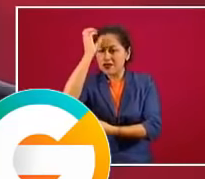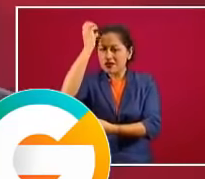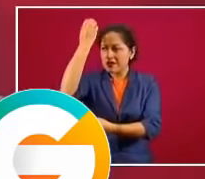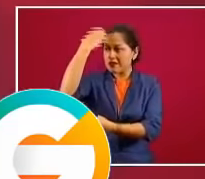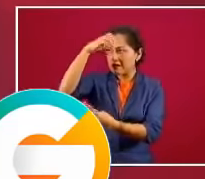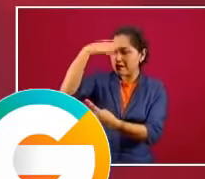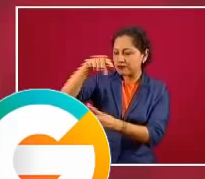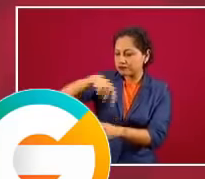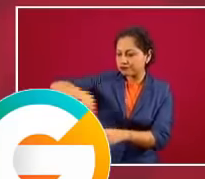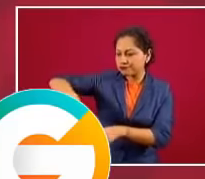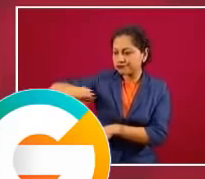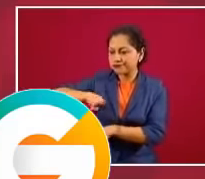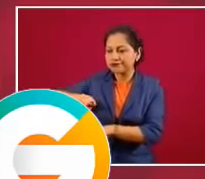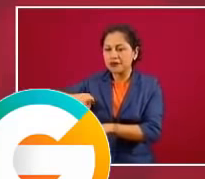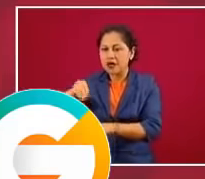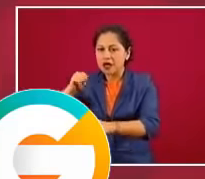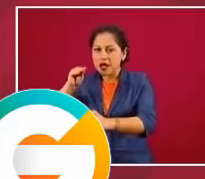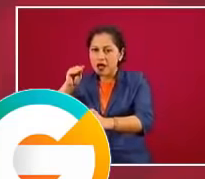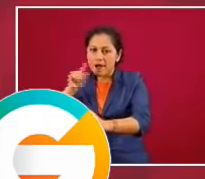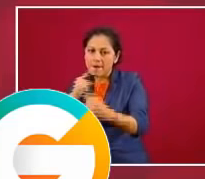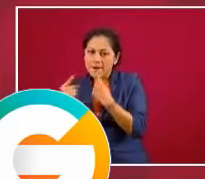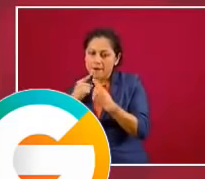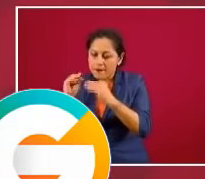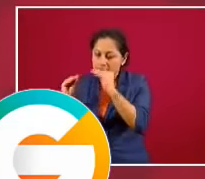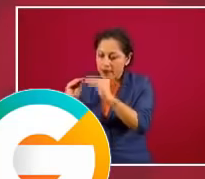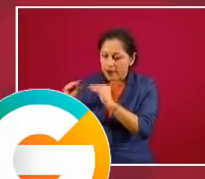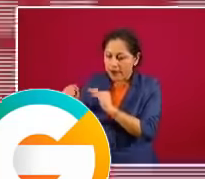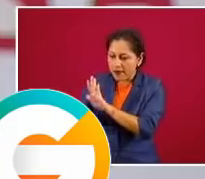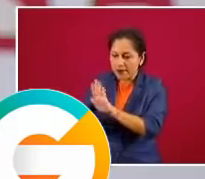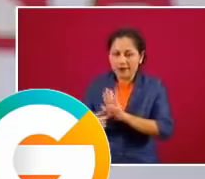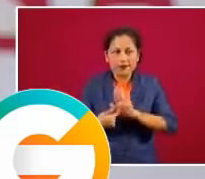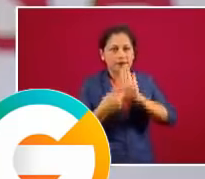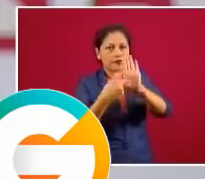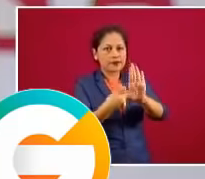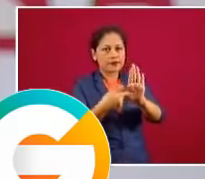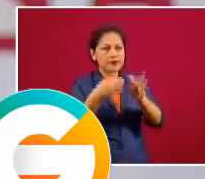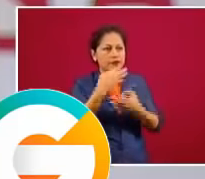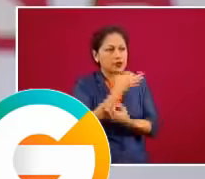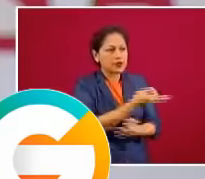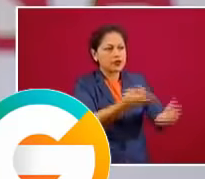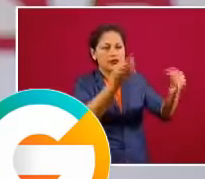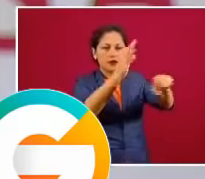Y lo más importante es la salud, es la vida.